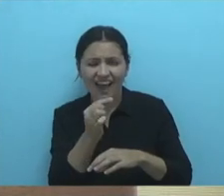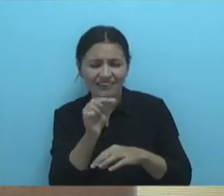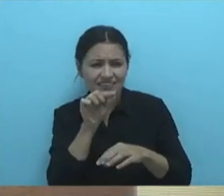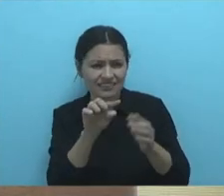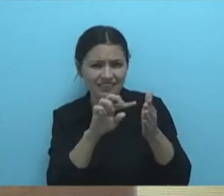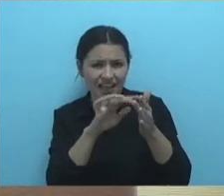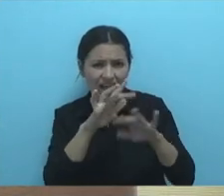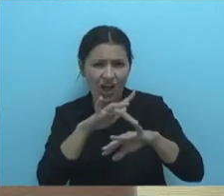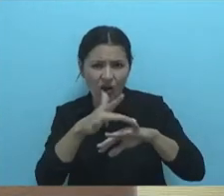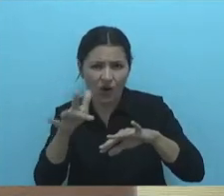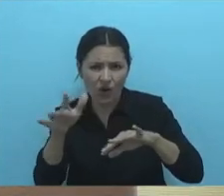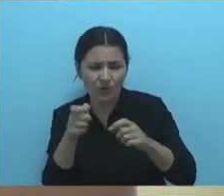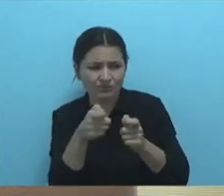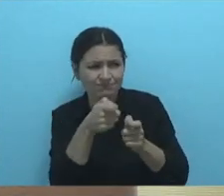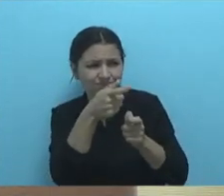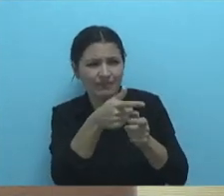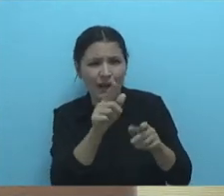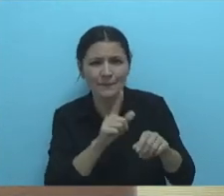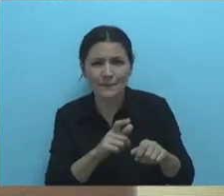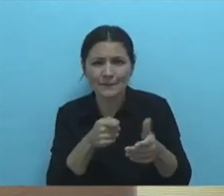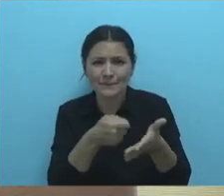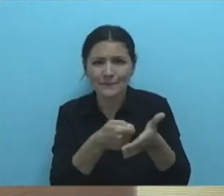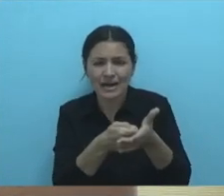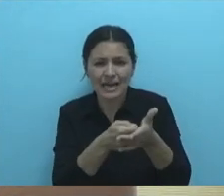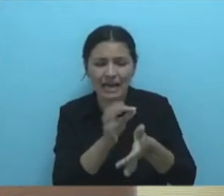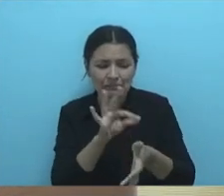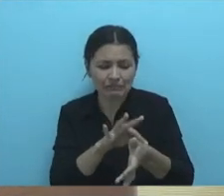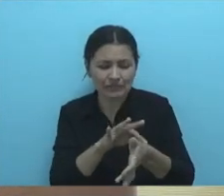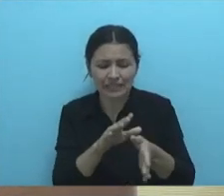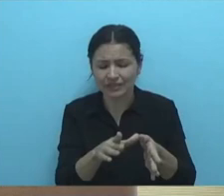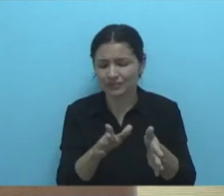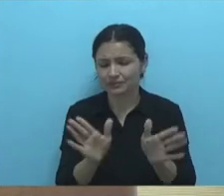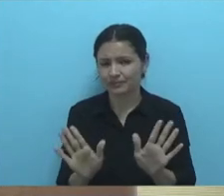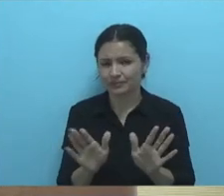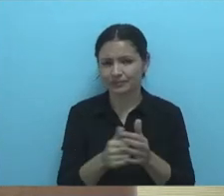que ver con la historia de un tipo extraordinario fenomenal